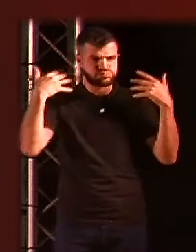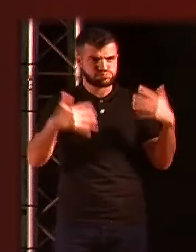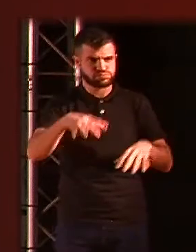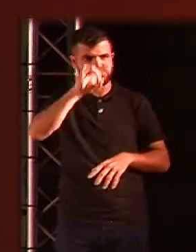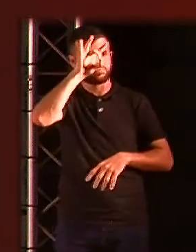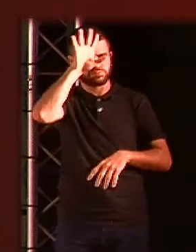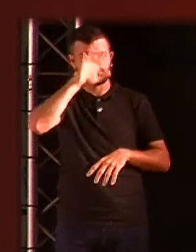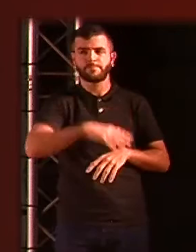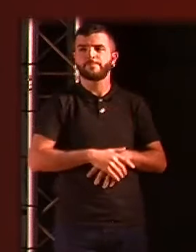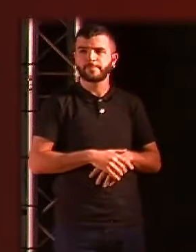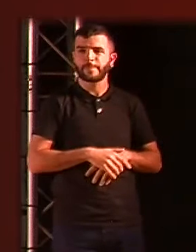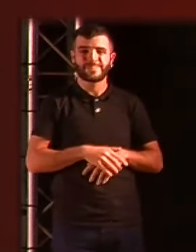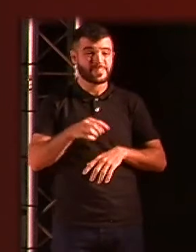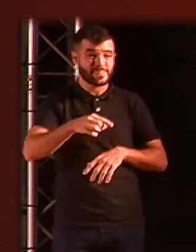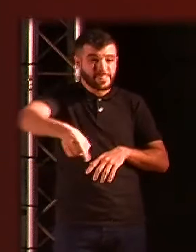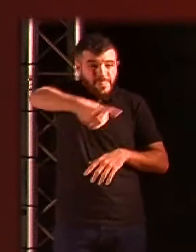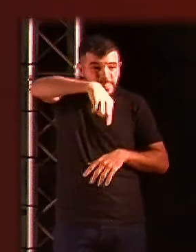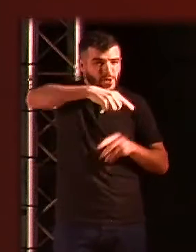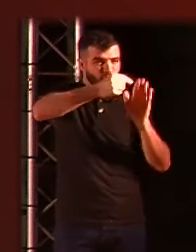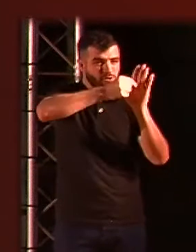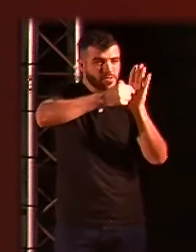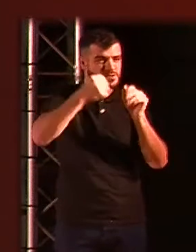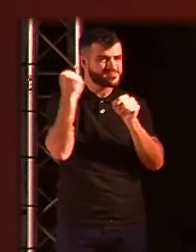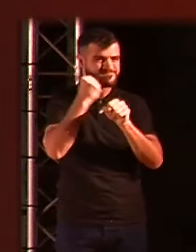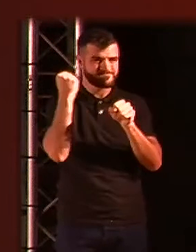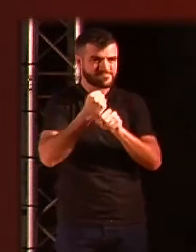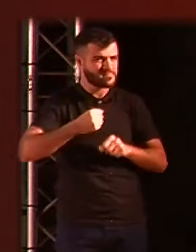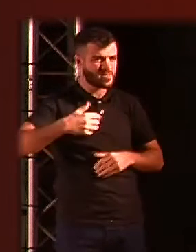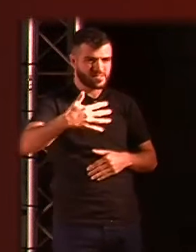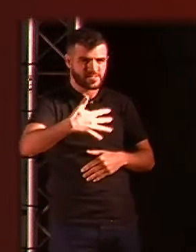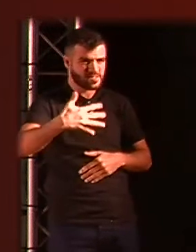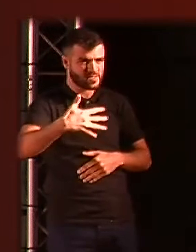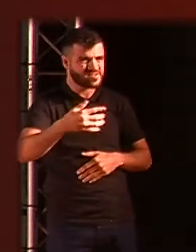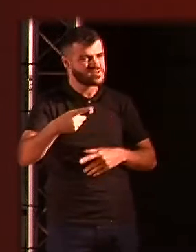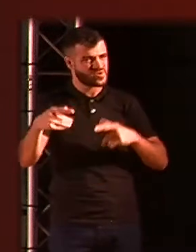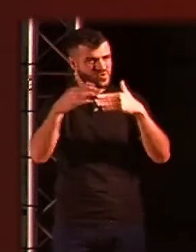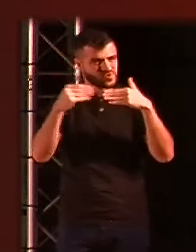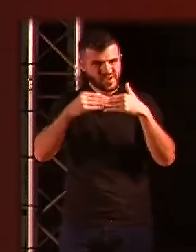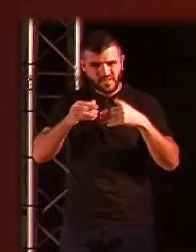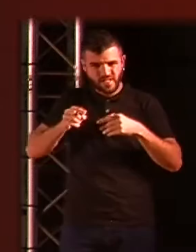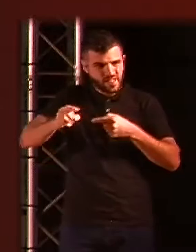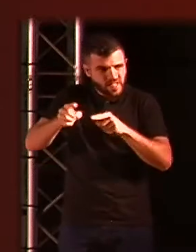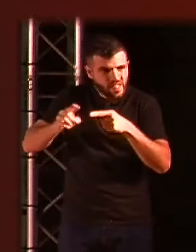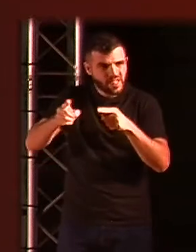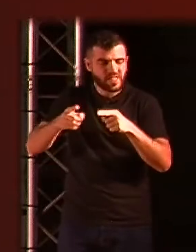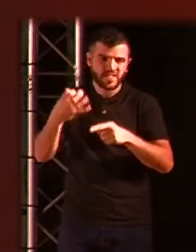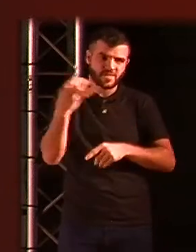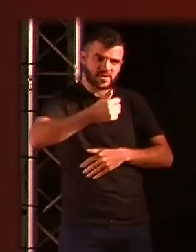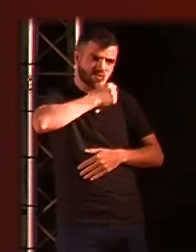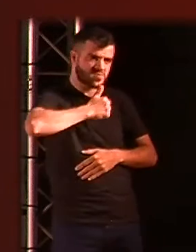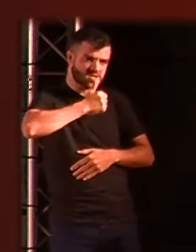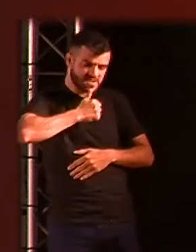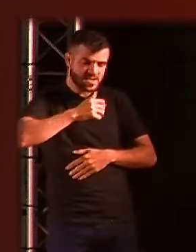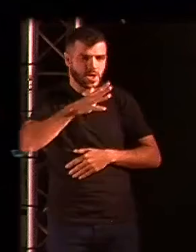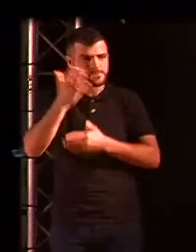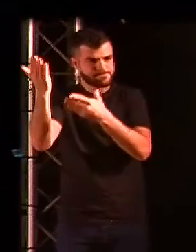En demasiadas ocasiones con unas condiciones deplorables, teniendo incluso que soportar a usuarios que se meten con ellas. María Luisa González, Medi Carmen,